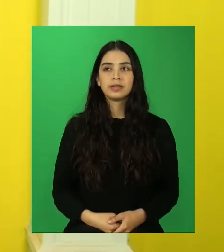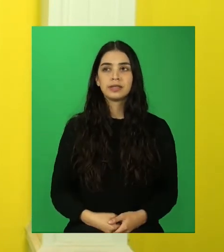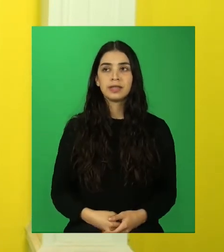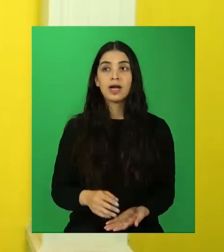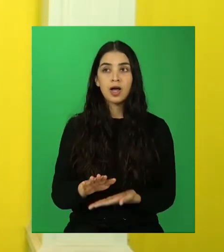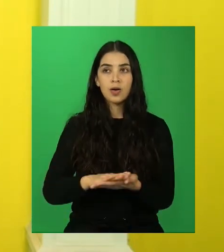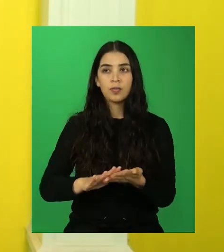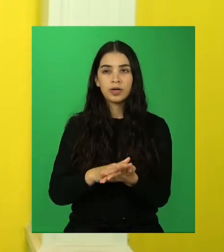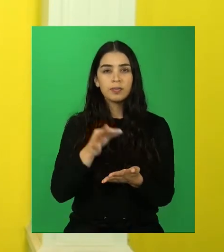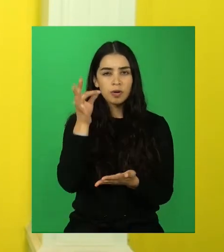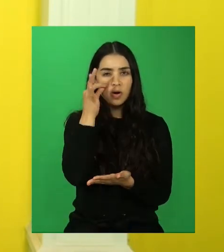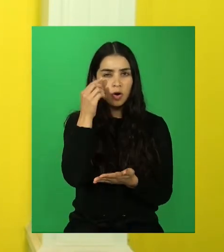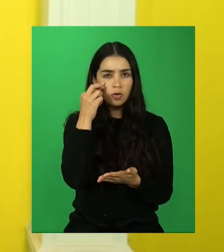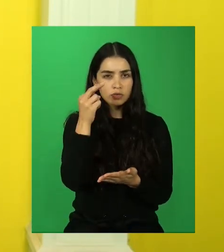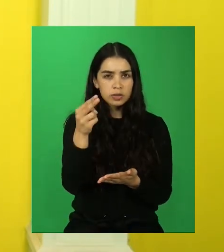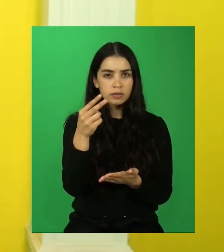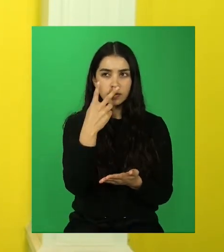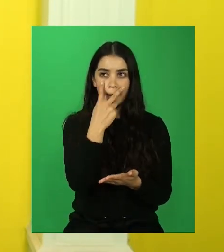Ahí tenemos la imagen